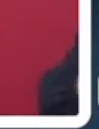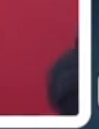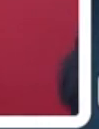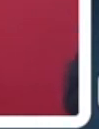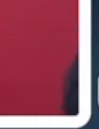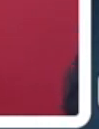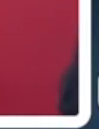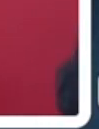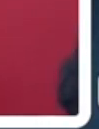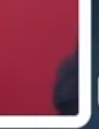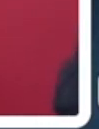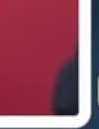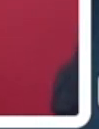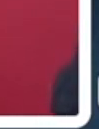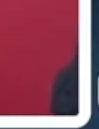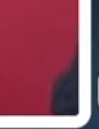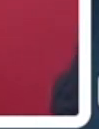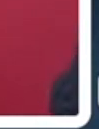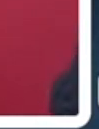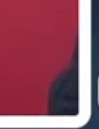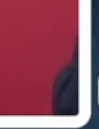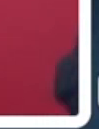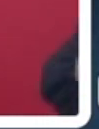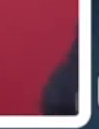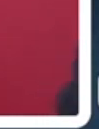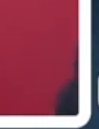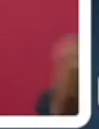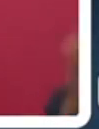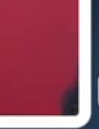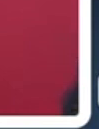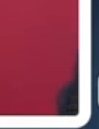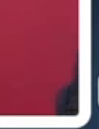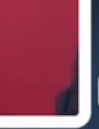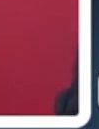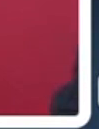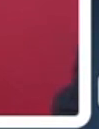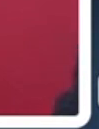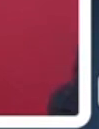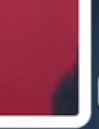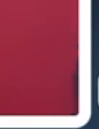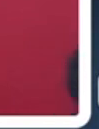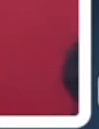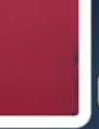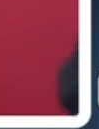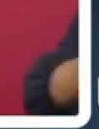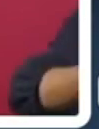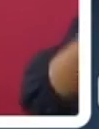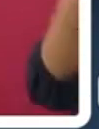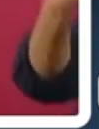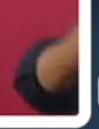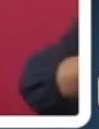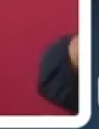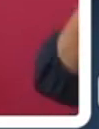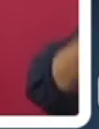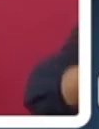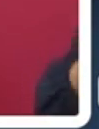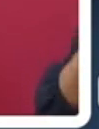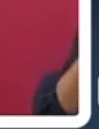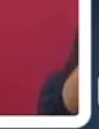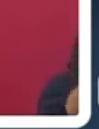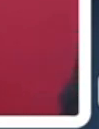Esto fue lo que provocó las protestas, las quemas de vehículos,